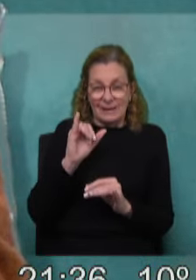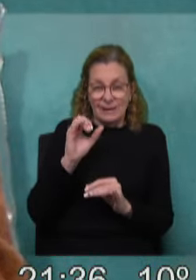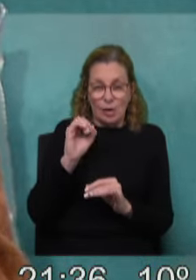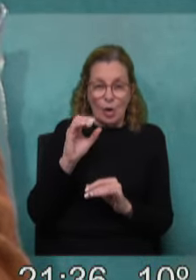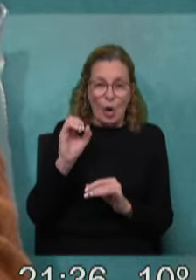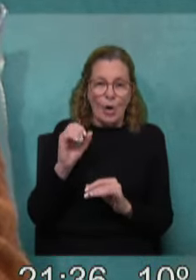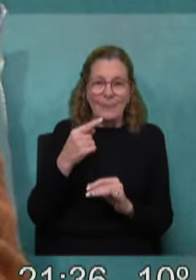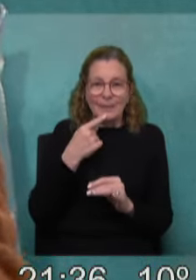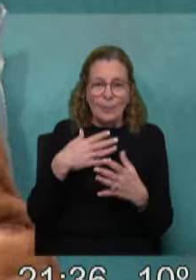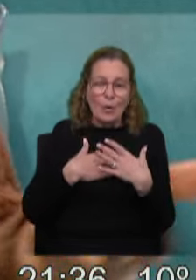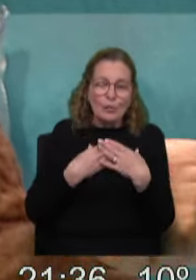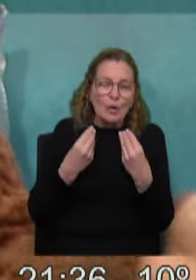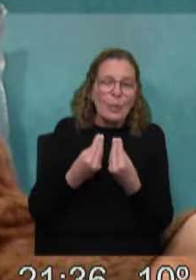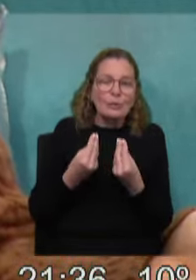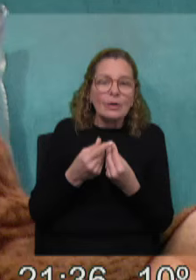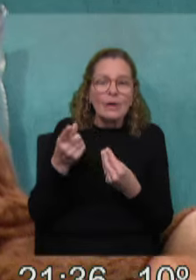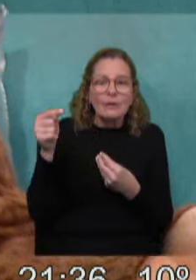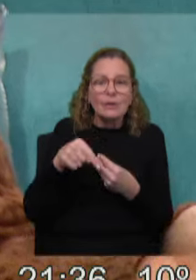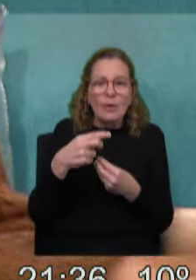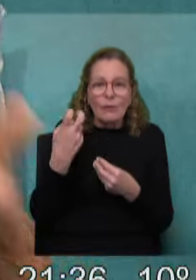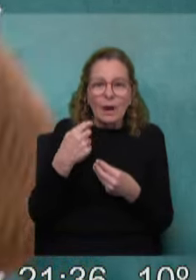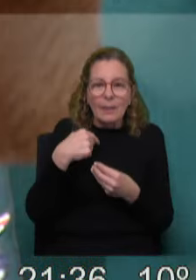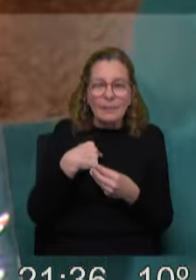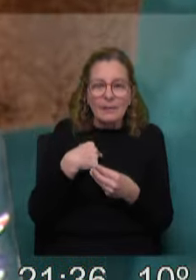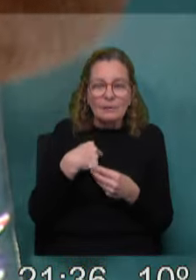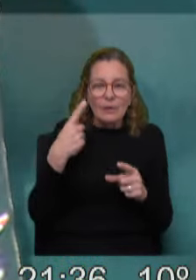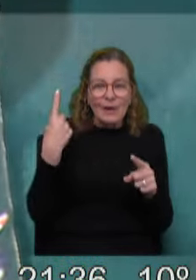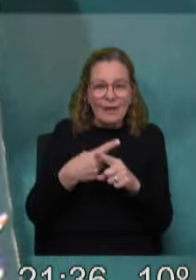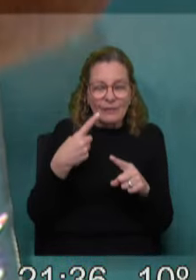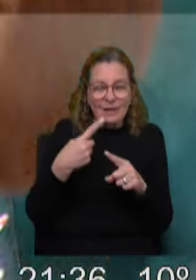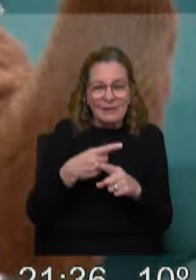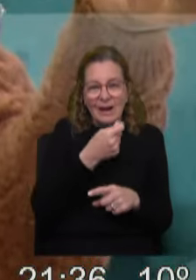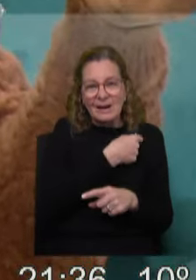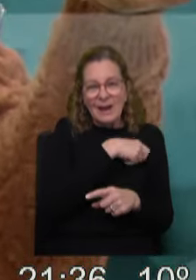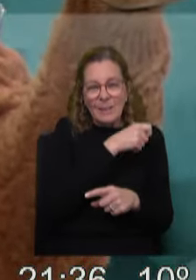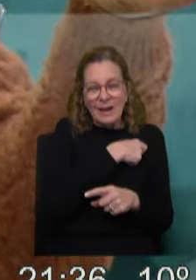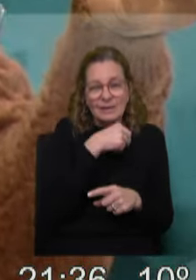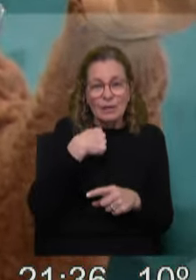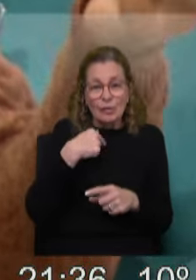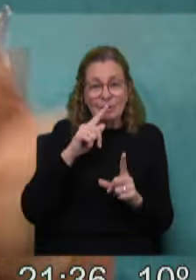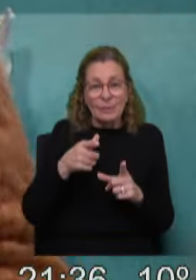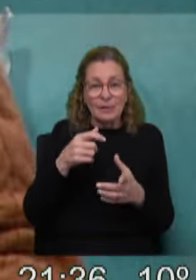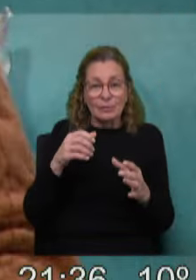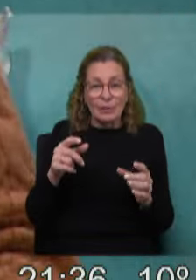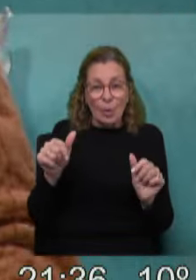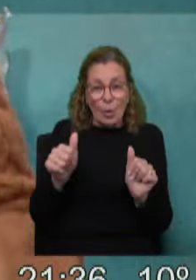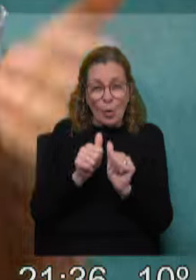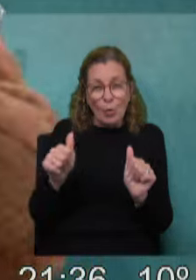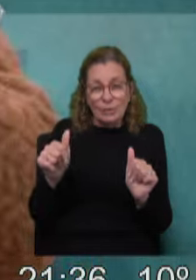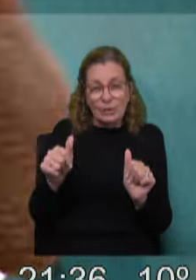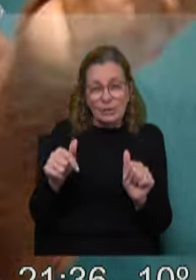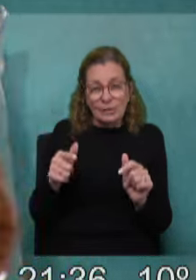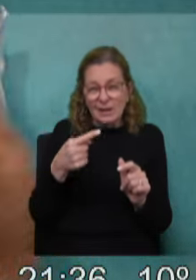mucho también, porque fue él el que me vino a buscar a mí. Estaba en un festival en España en que él tocaba también. ¿Tá? Y el de